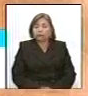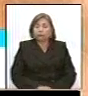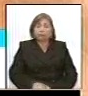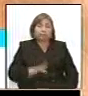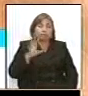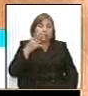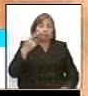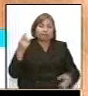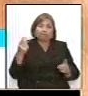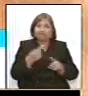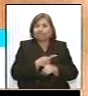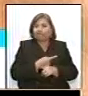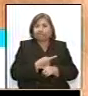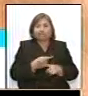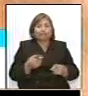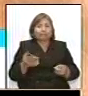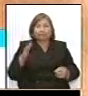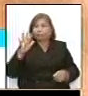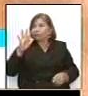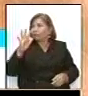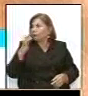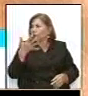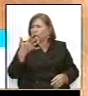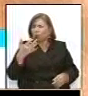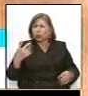contradicción. Quinta contradicción.